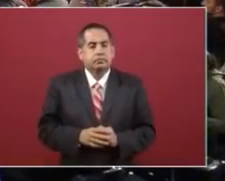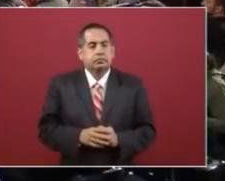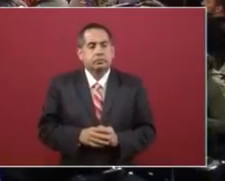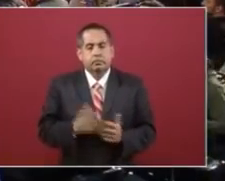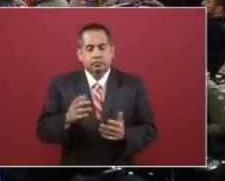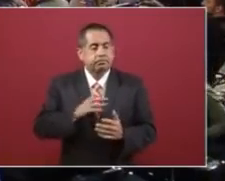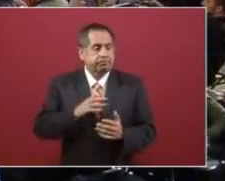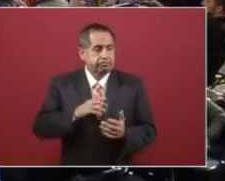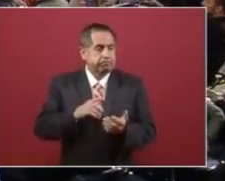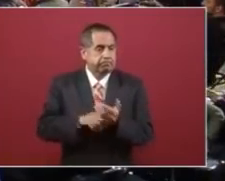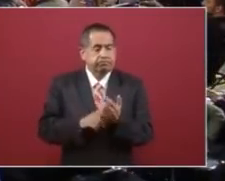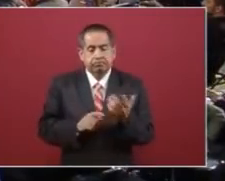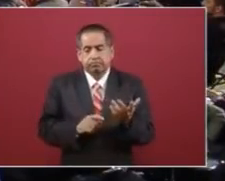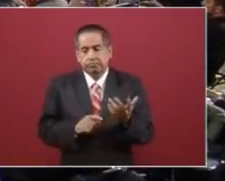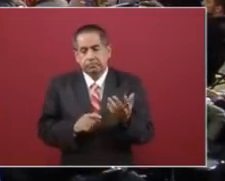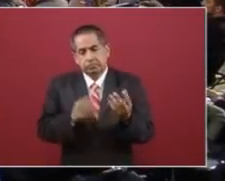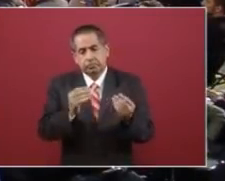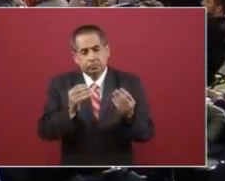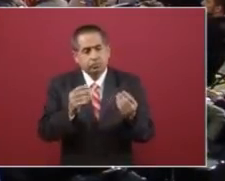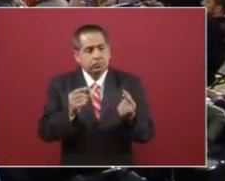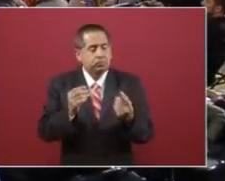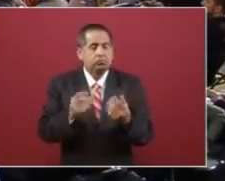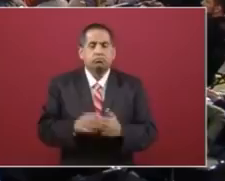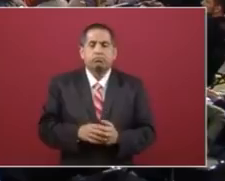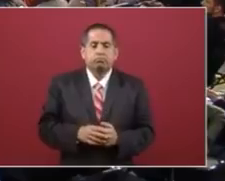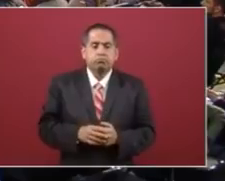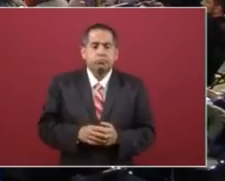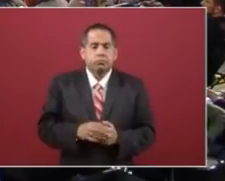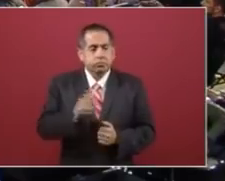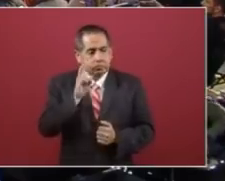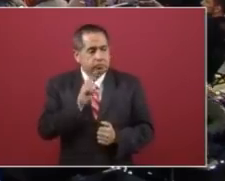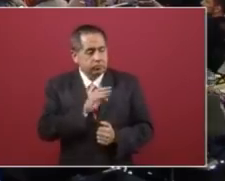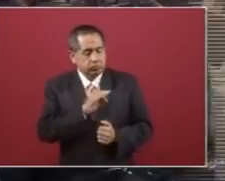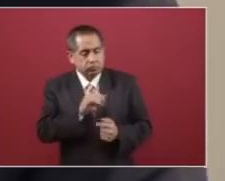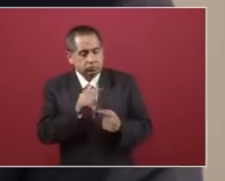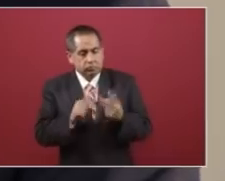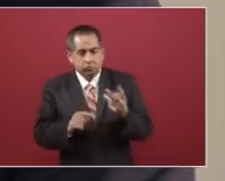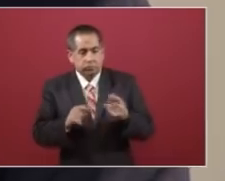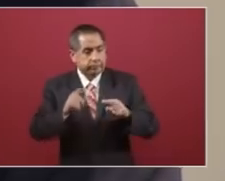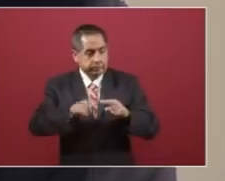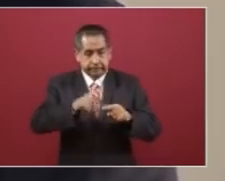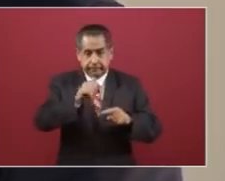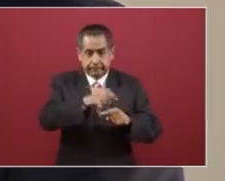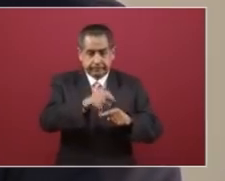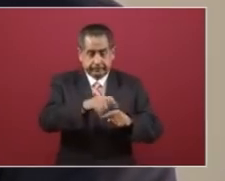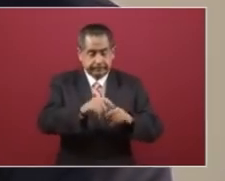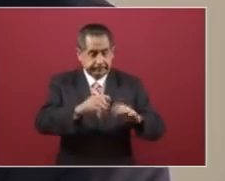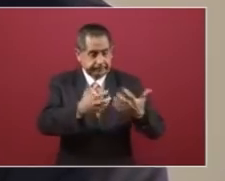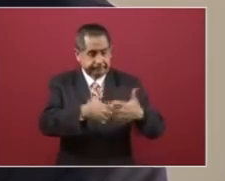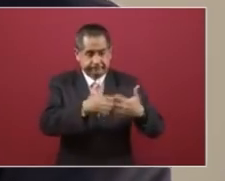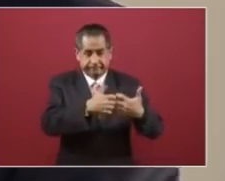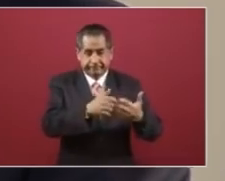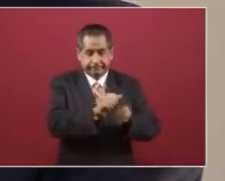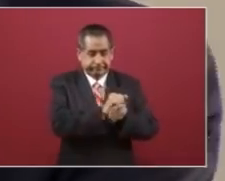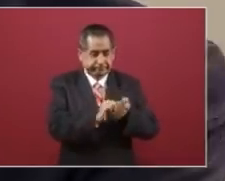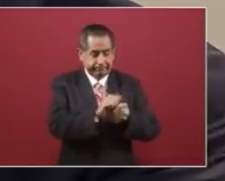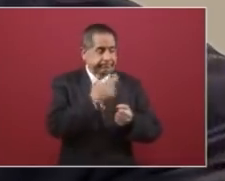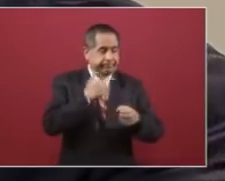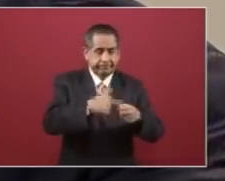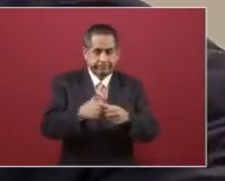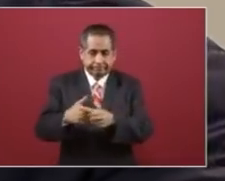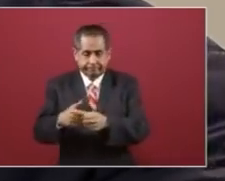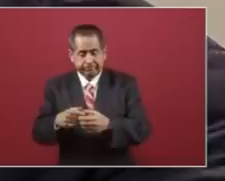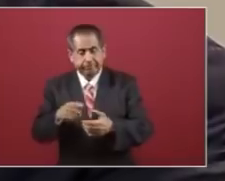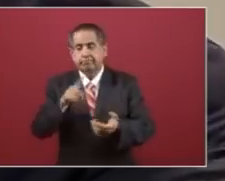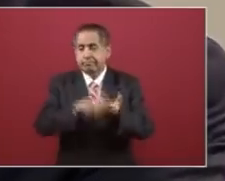ay muchas posibilidades que en esa misma refinería trabajé en empresas